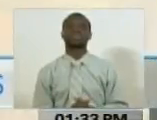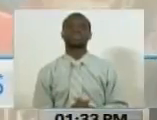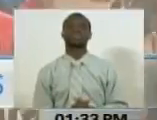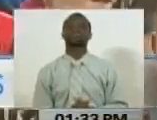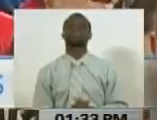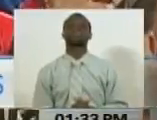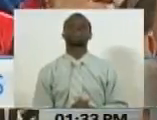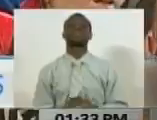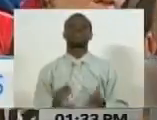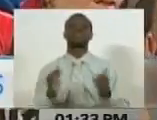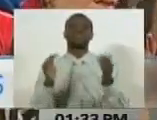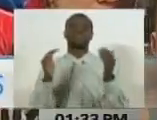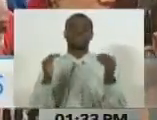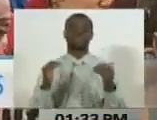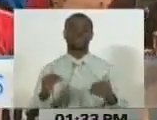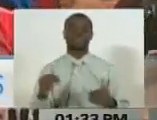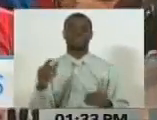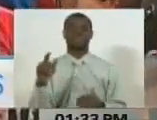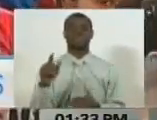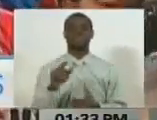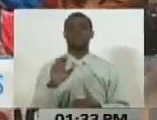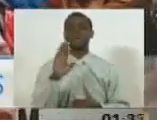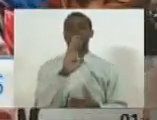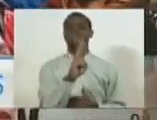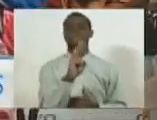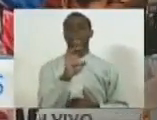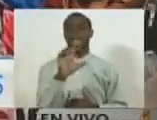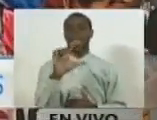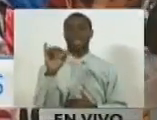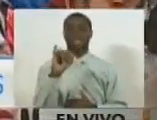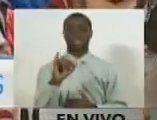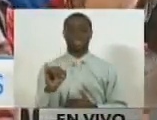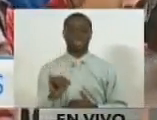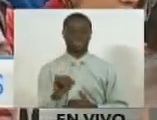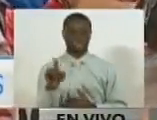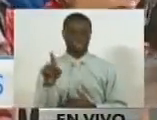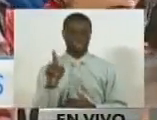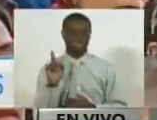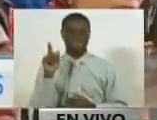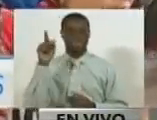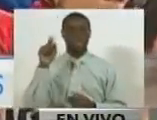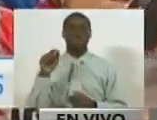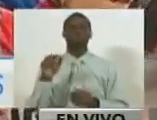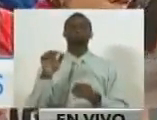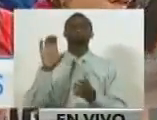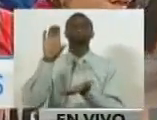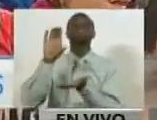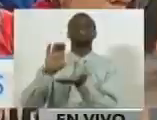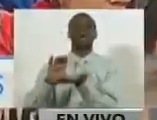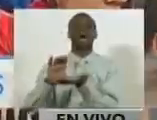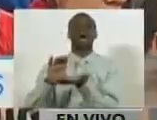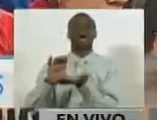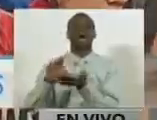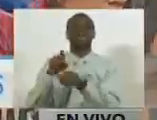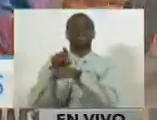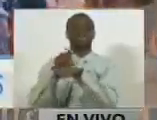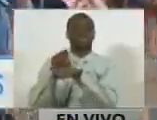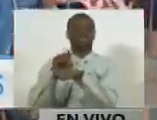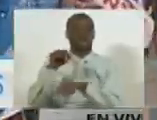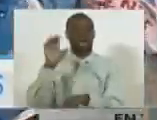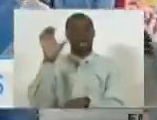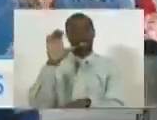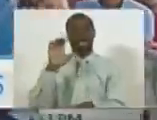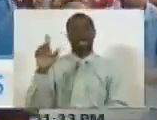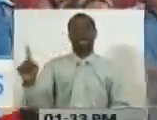Meli Anaís Berbesí Pacheco, del Centro de Educación Inicial Nacional, Ciudad Tiuna, Caracas,